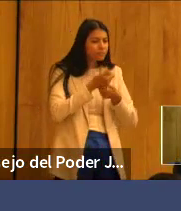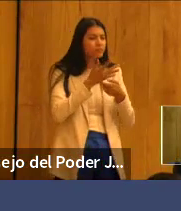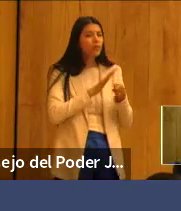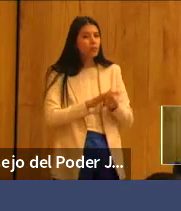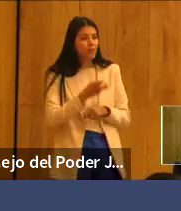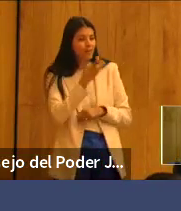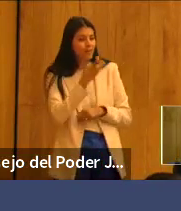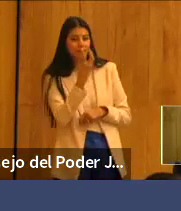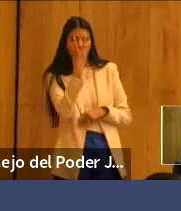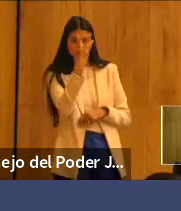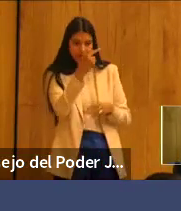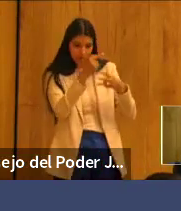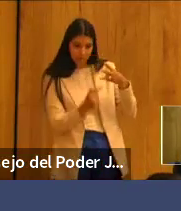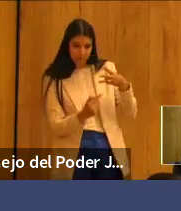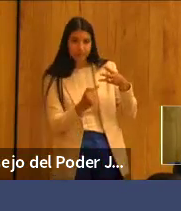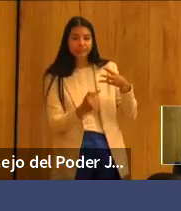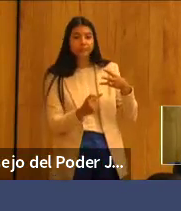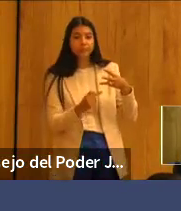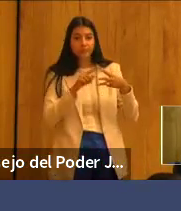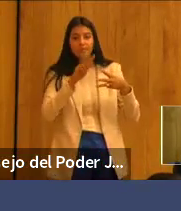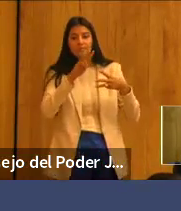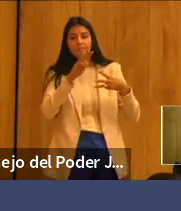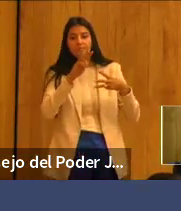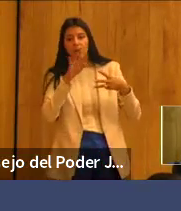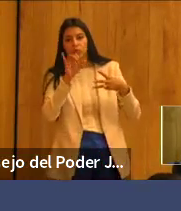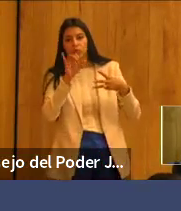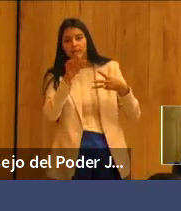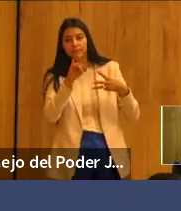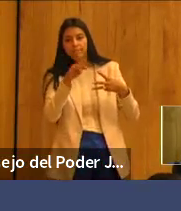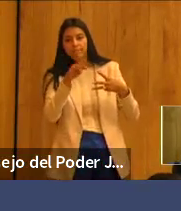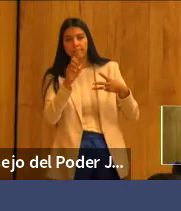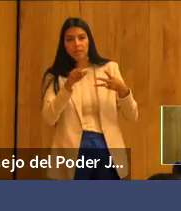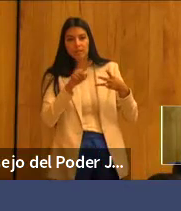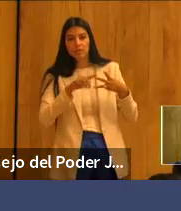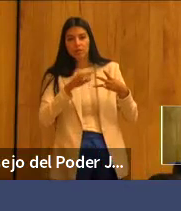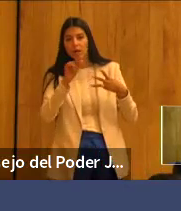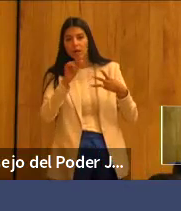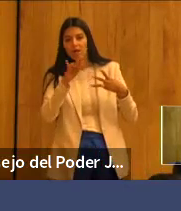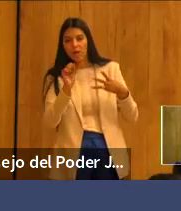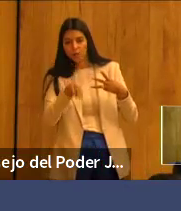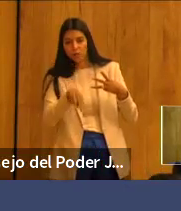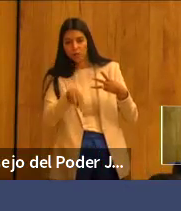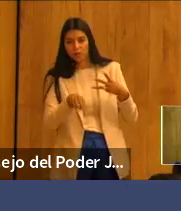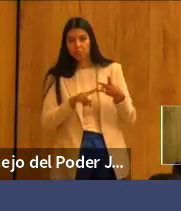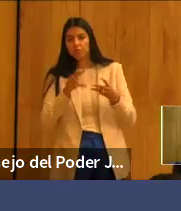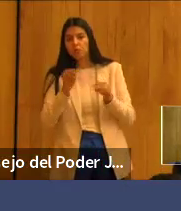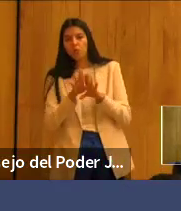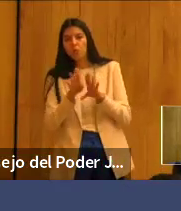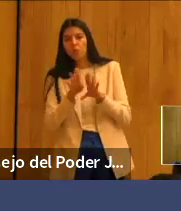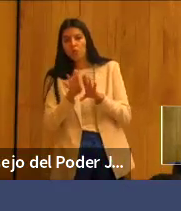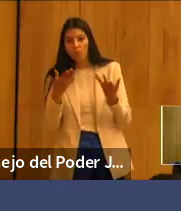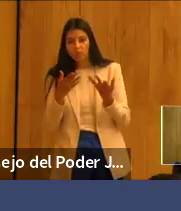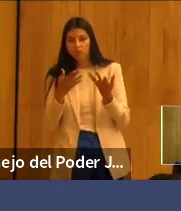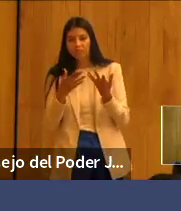particularidades. Que sea verosímil, que tenga corroboración y que no haya contraindicios. No los hubo. En